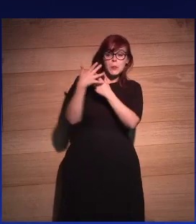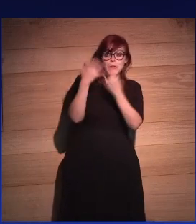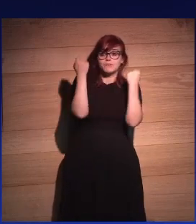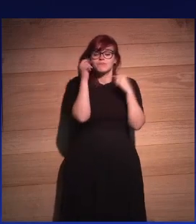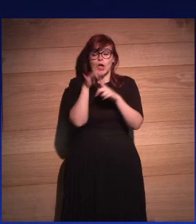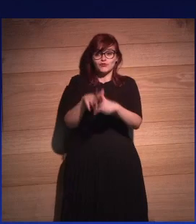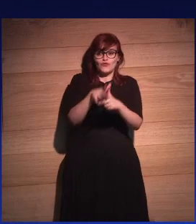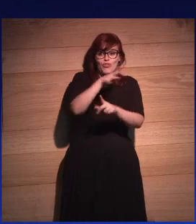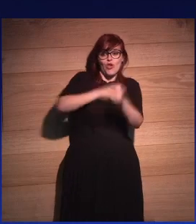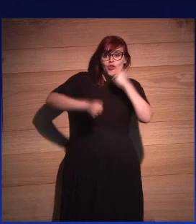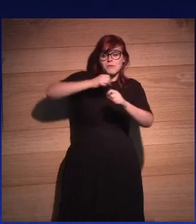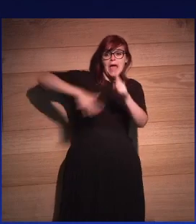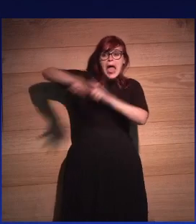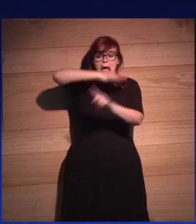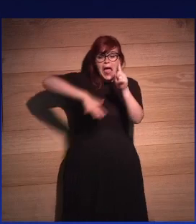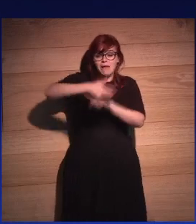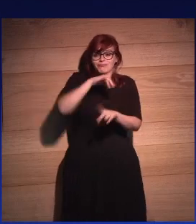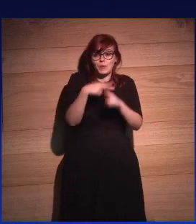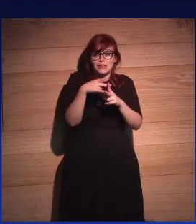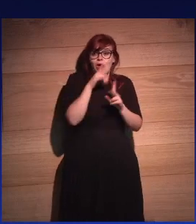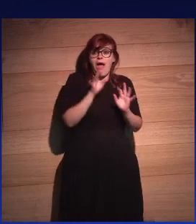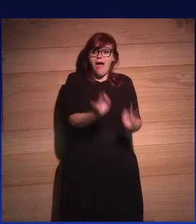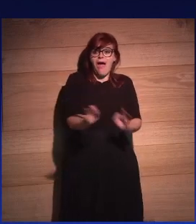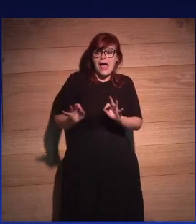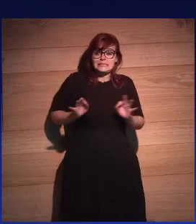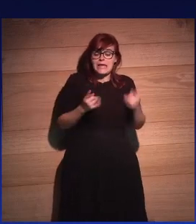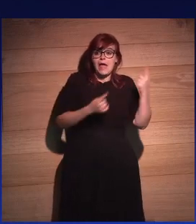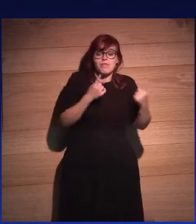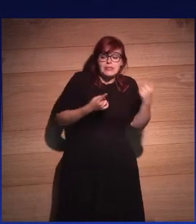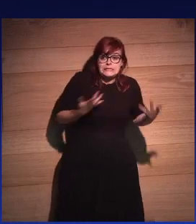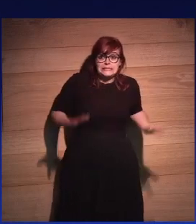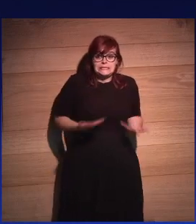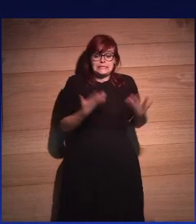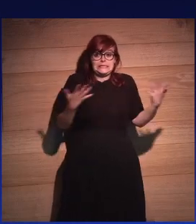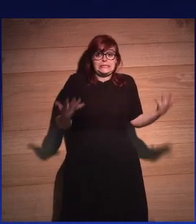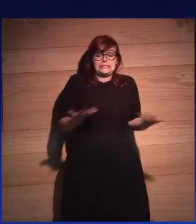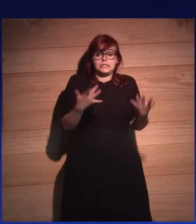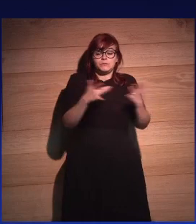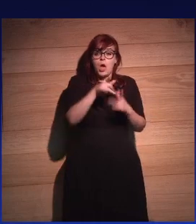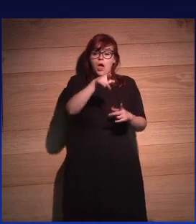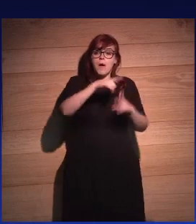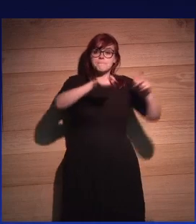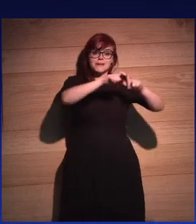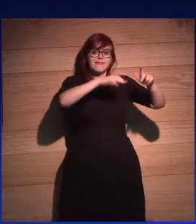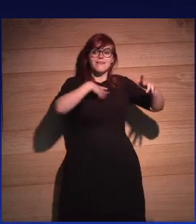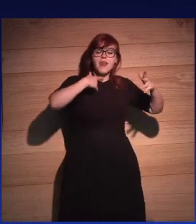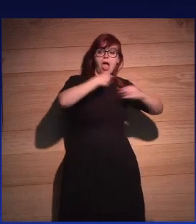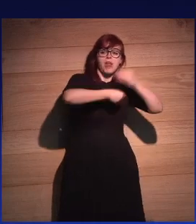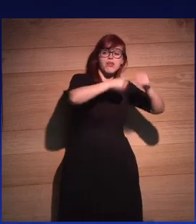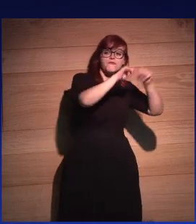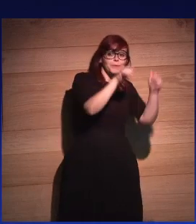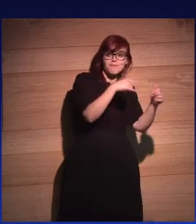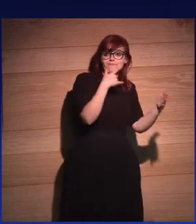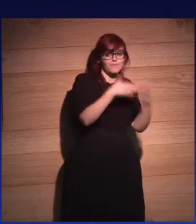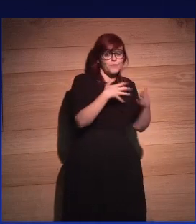circunstancias socioeconómicas o sociopolíticas determinadas, y a veces cosas que pues a estos de esta empresa querrían hacer de esta manera, pues